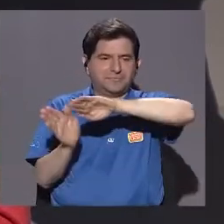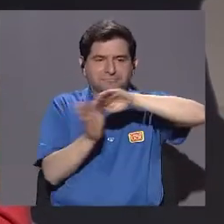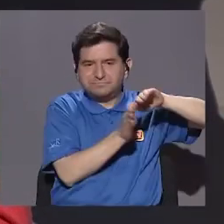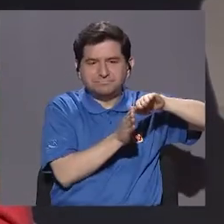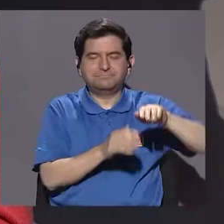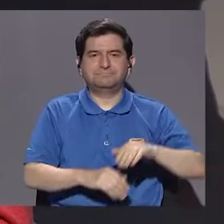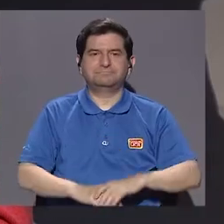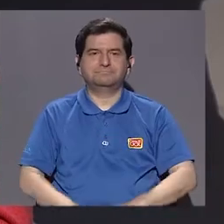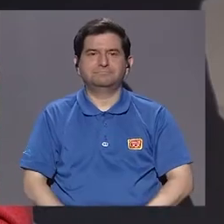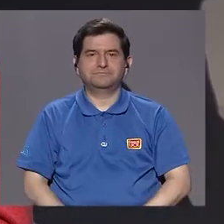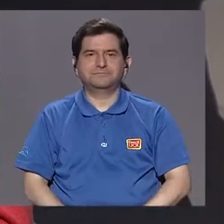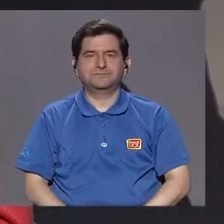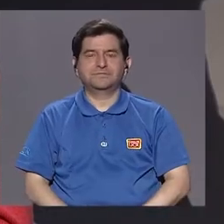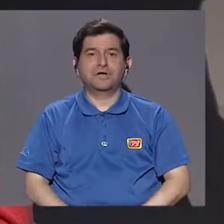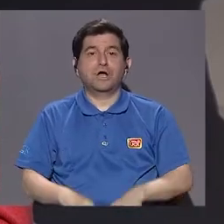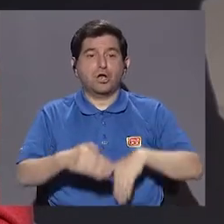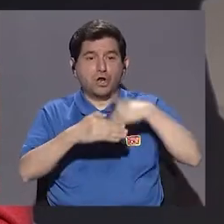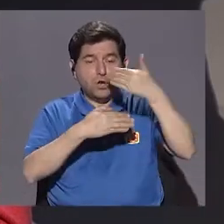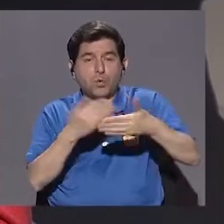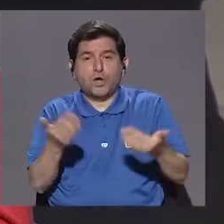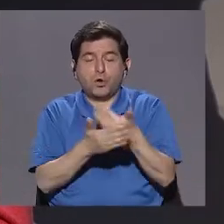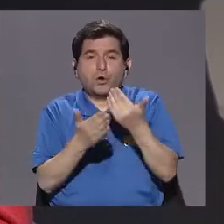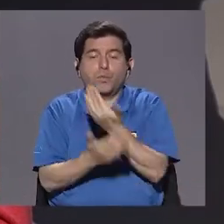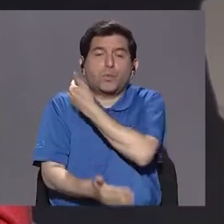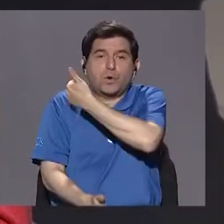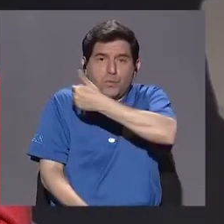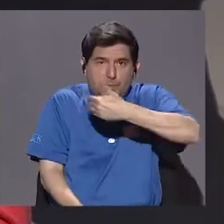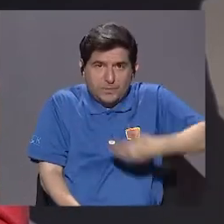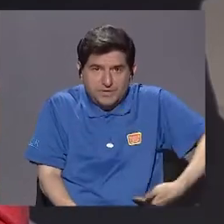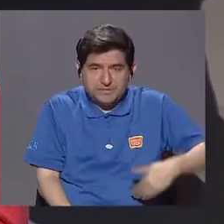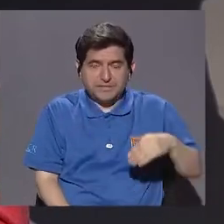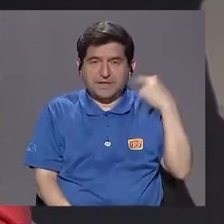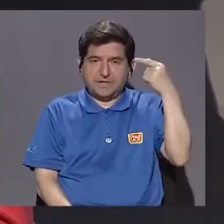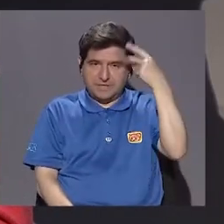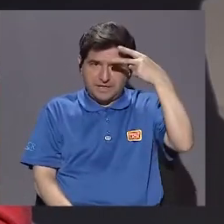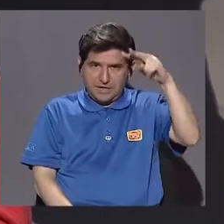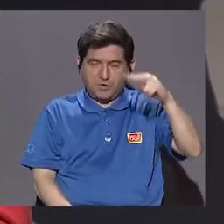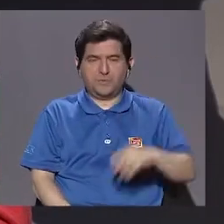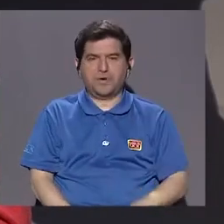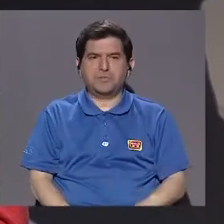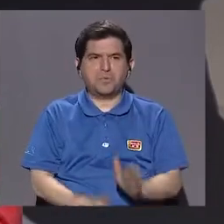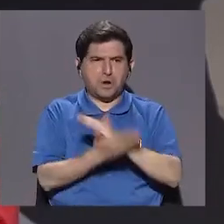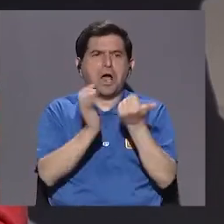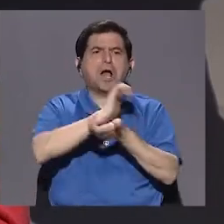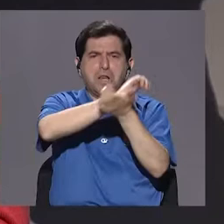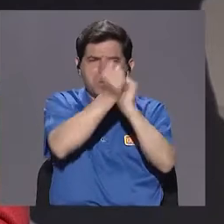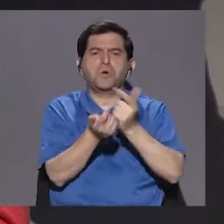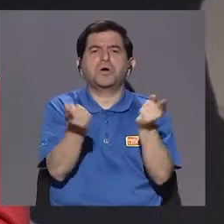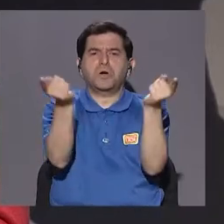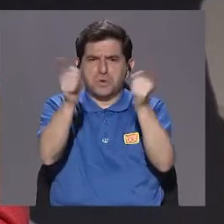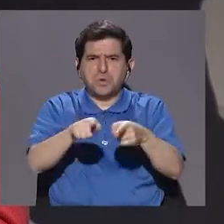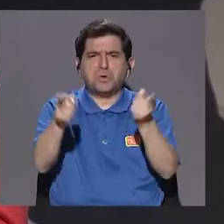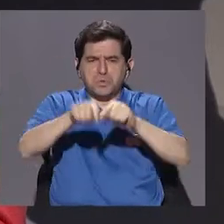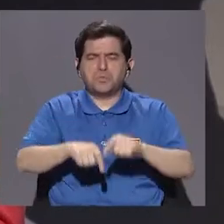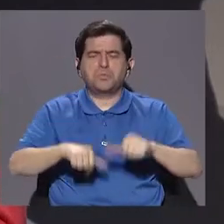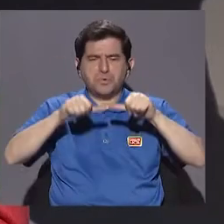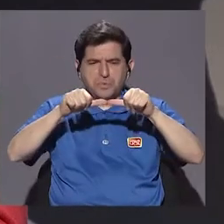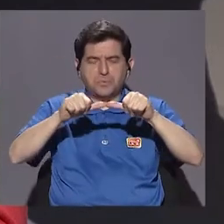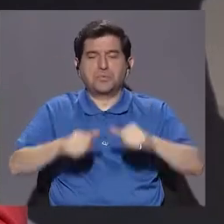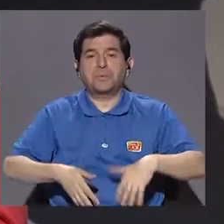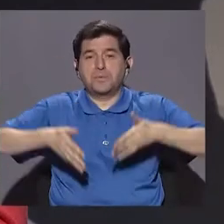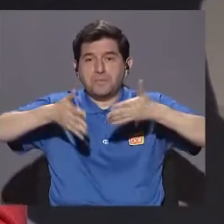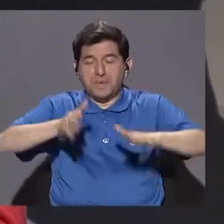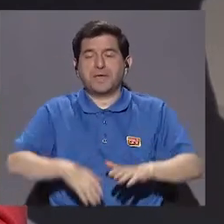lado conduce a que llegue una nueva presidencia al gobierno mexicano se producen algunos cambios ahí de continuo mientras